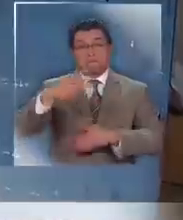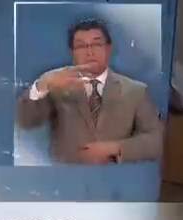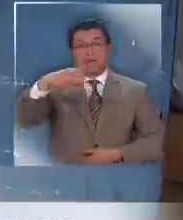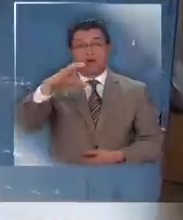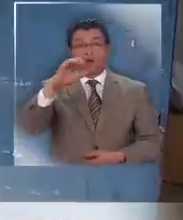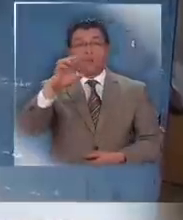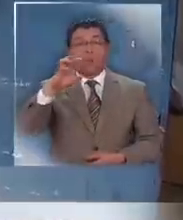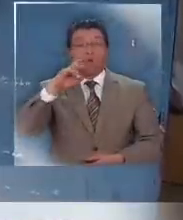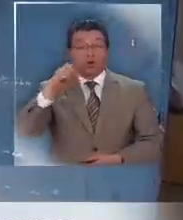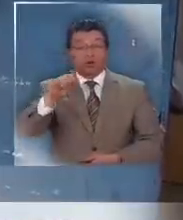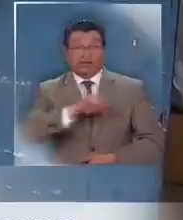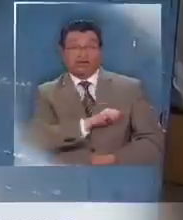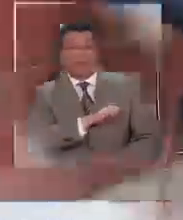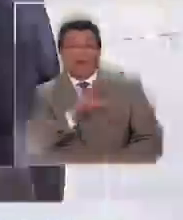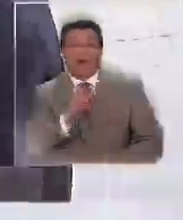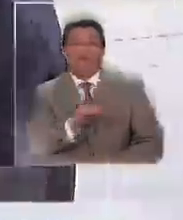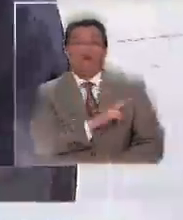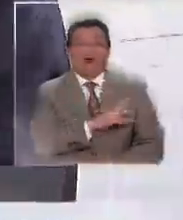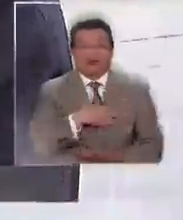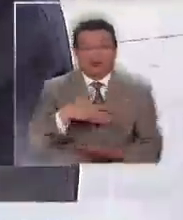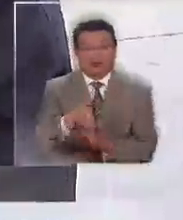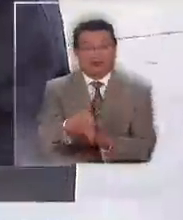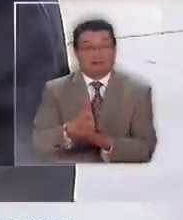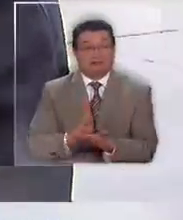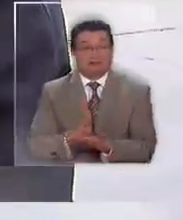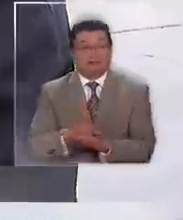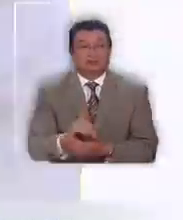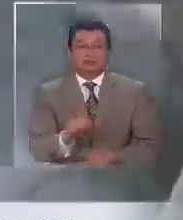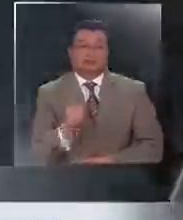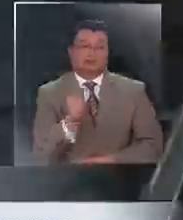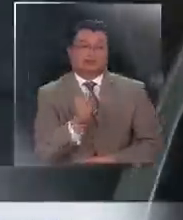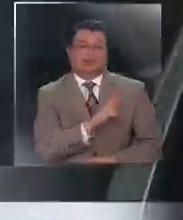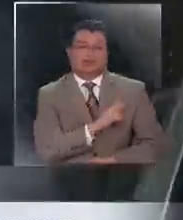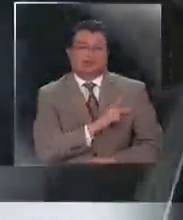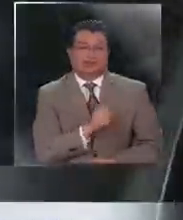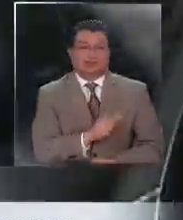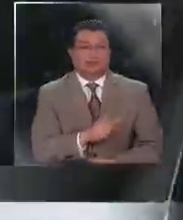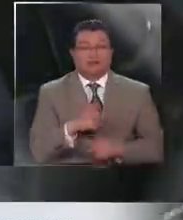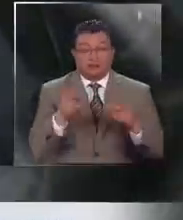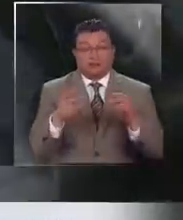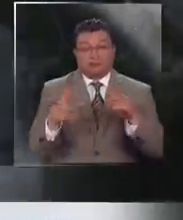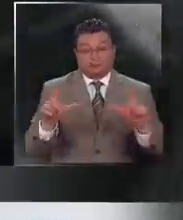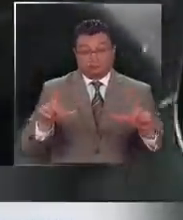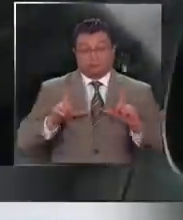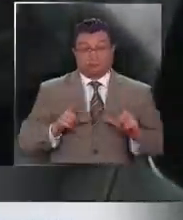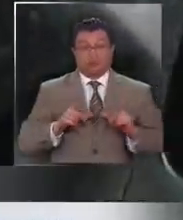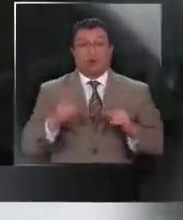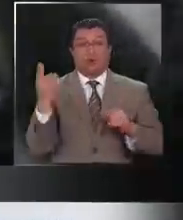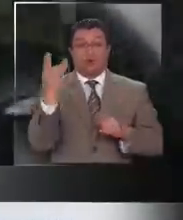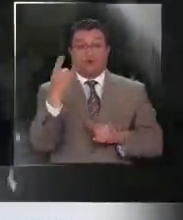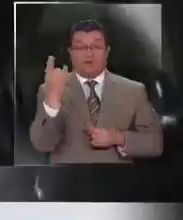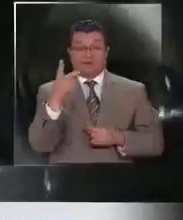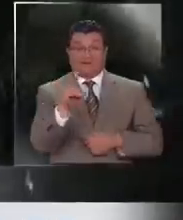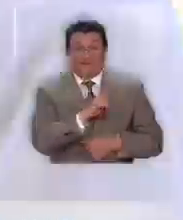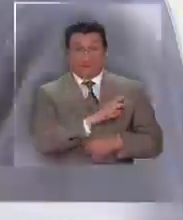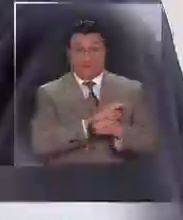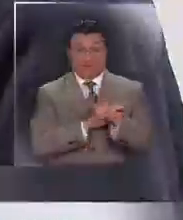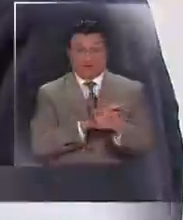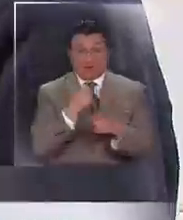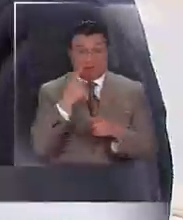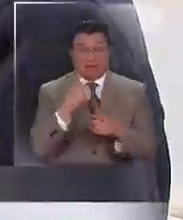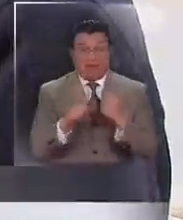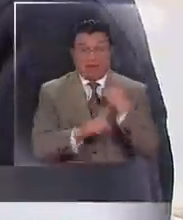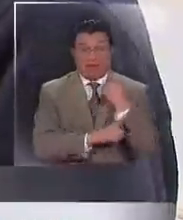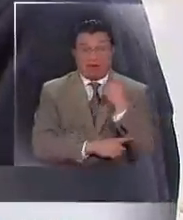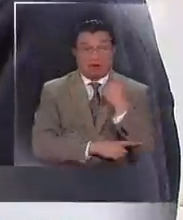Santiago o el de Valparaíso, ya que estamos acá? El de Valparaíso. Titulado en Derecho en lo que hoy es la Universidad de Valparaíso. Pero